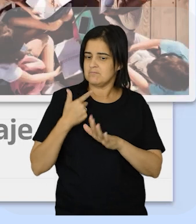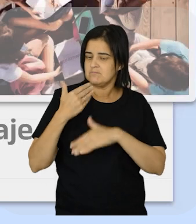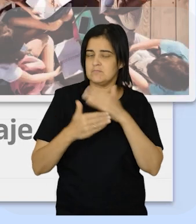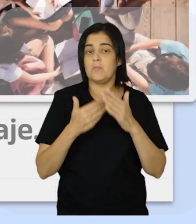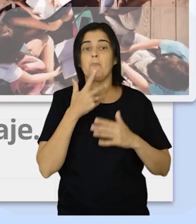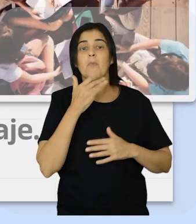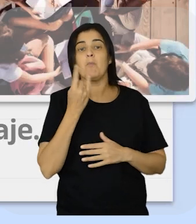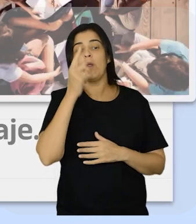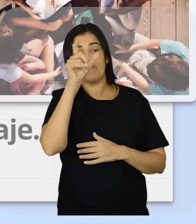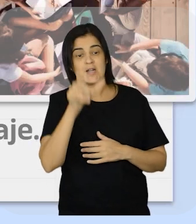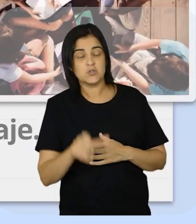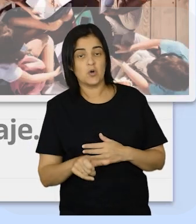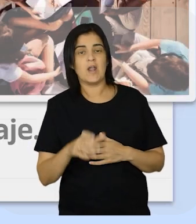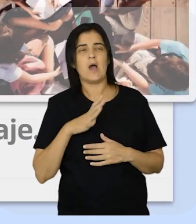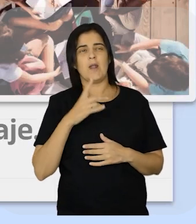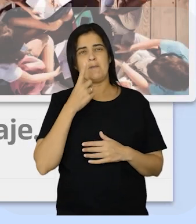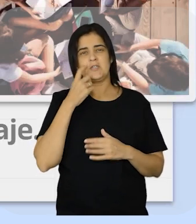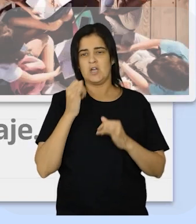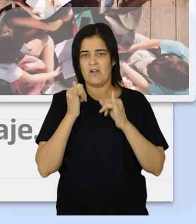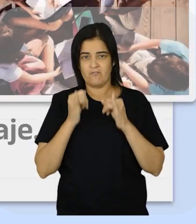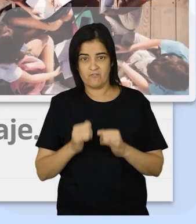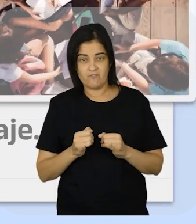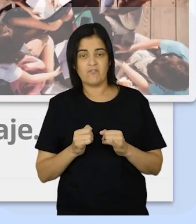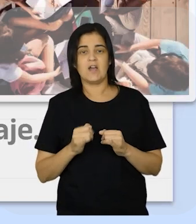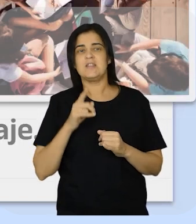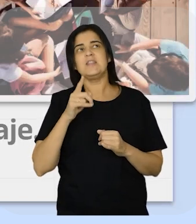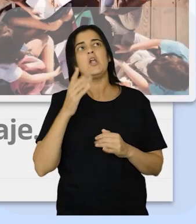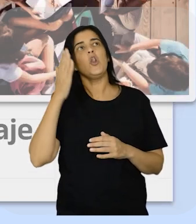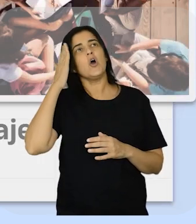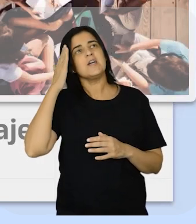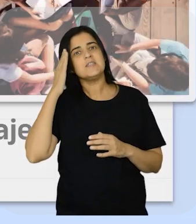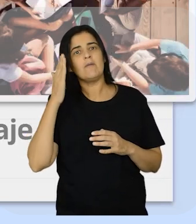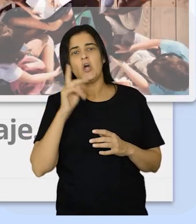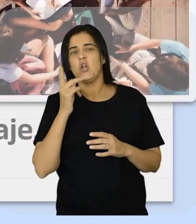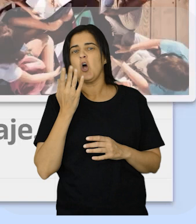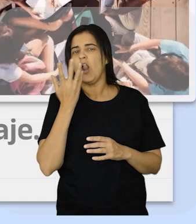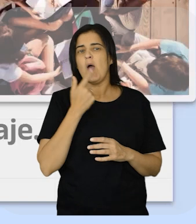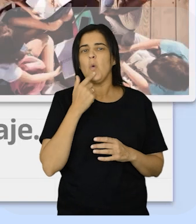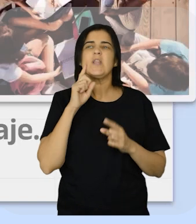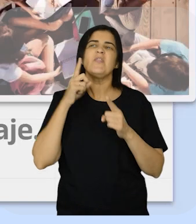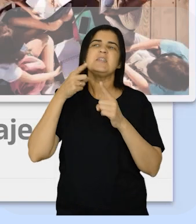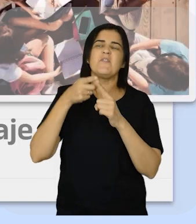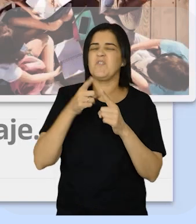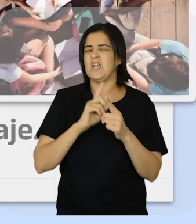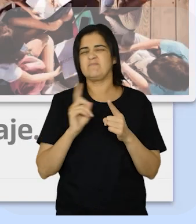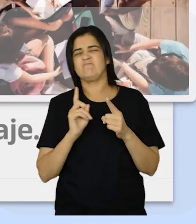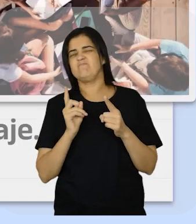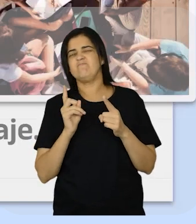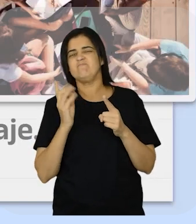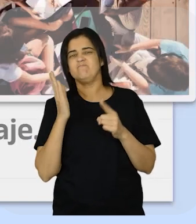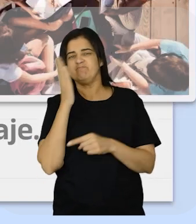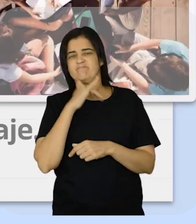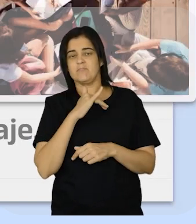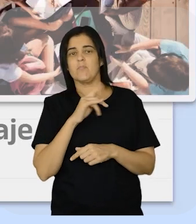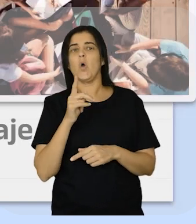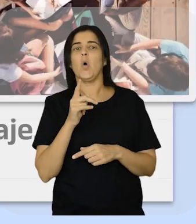por ejemplo, una persona que tiene una percepción estática de su habilidad, no le gustan los desafíos,